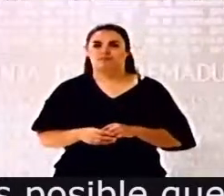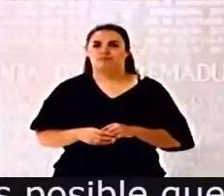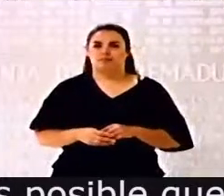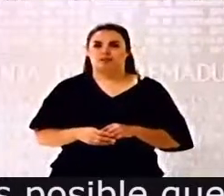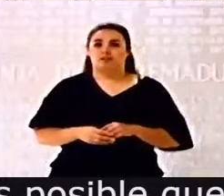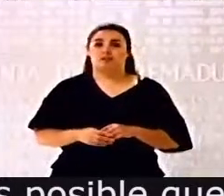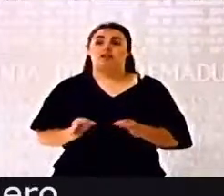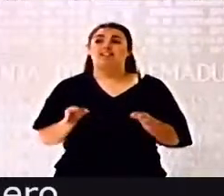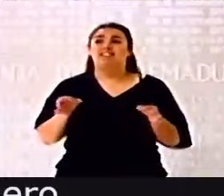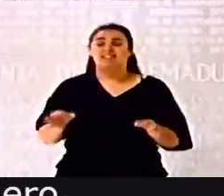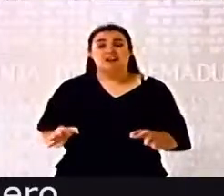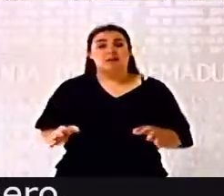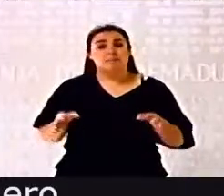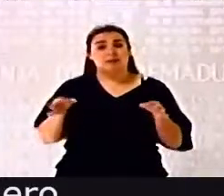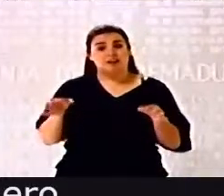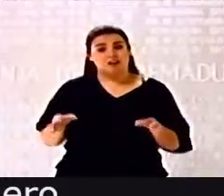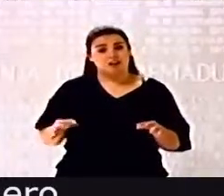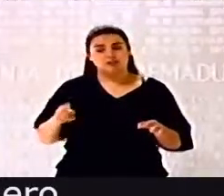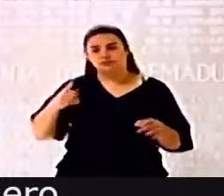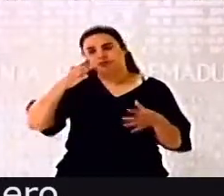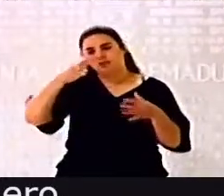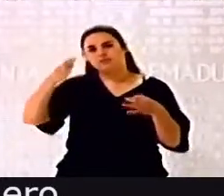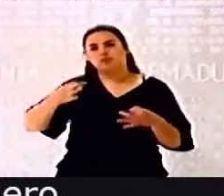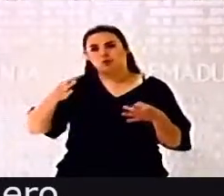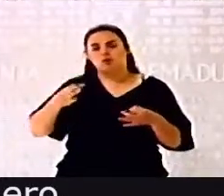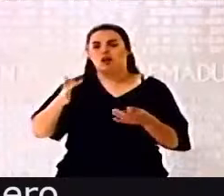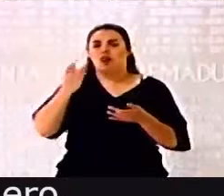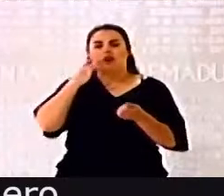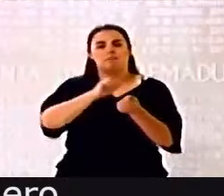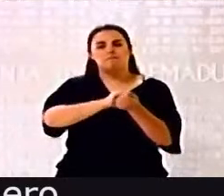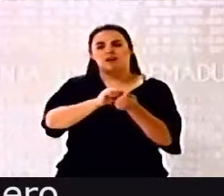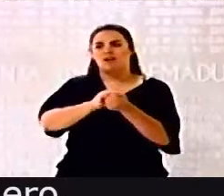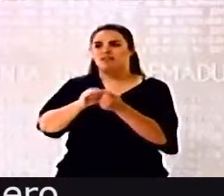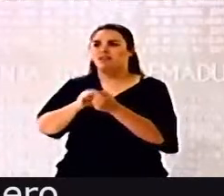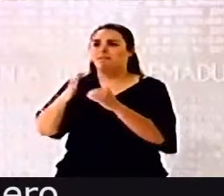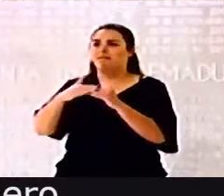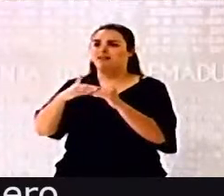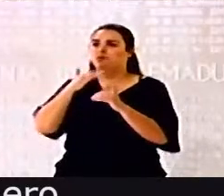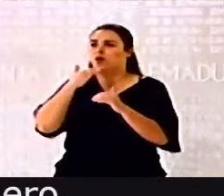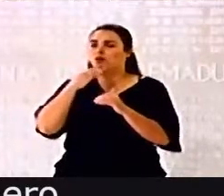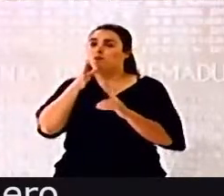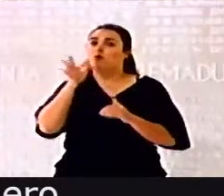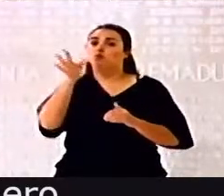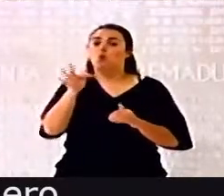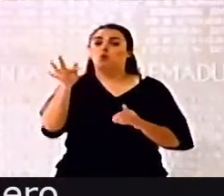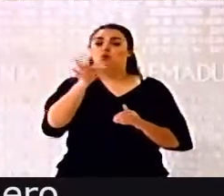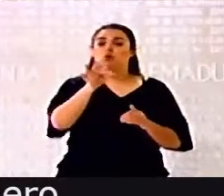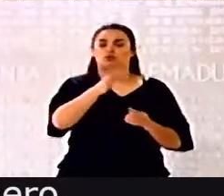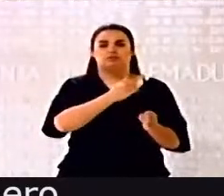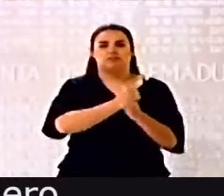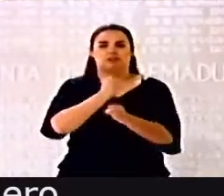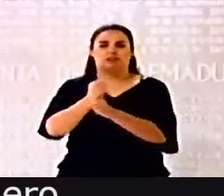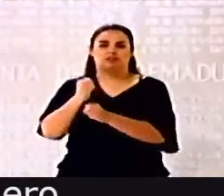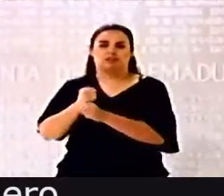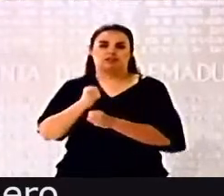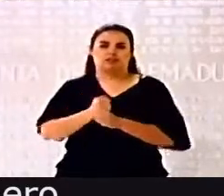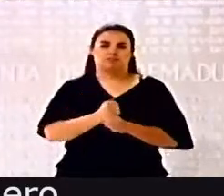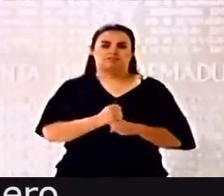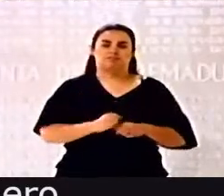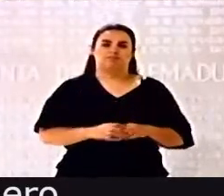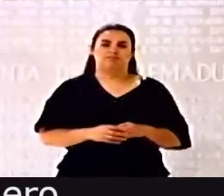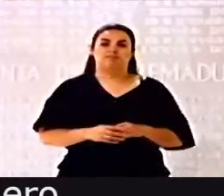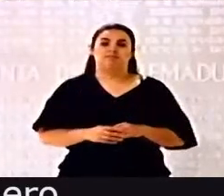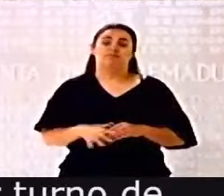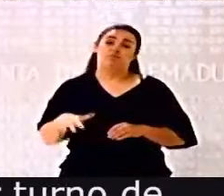Y siempre se asegurará una limpieza al menos por turno de trabajadores de la zona de